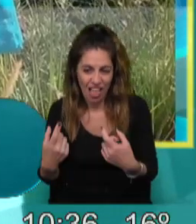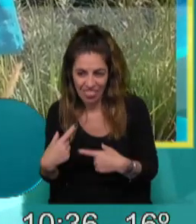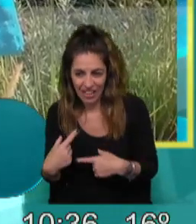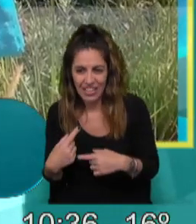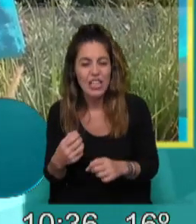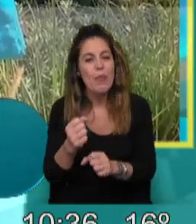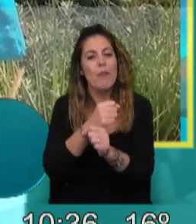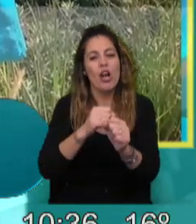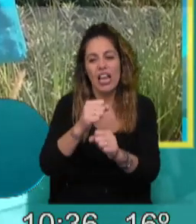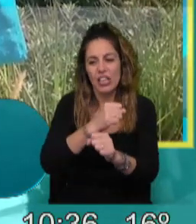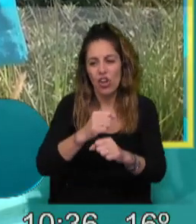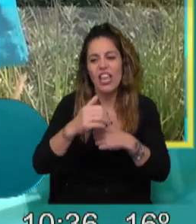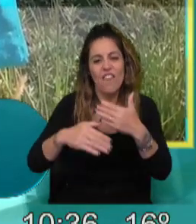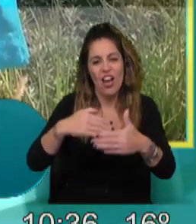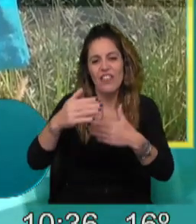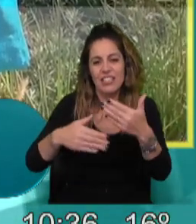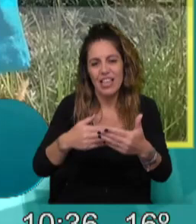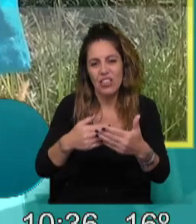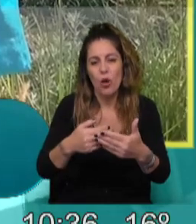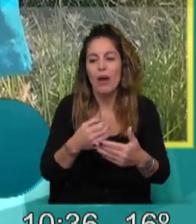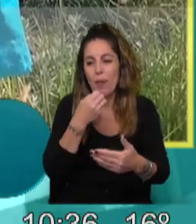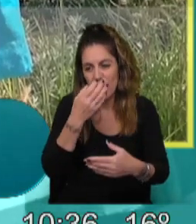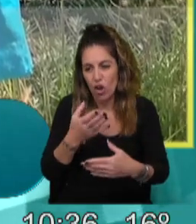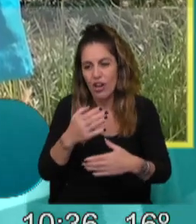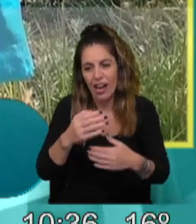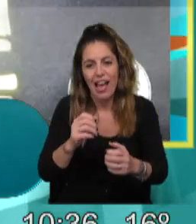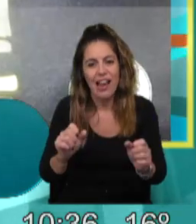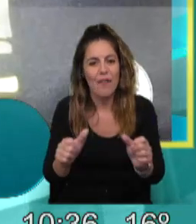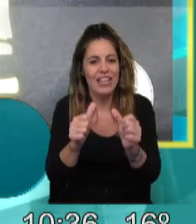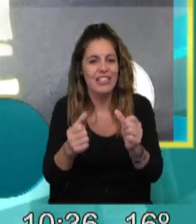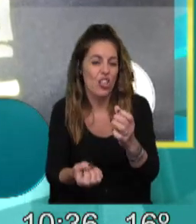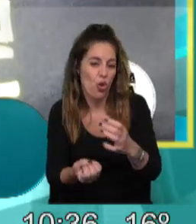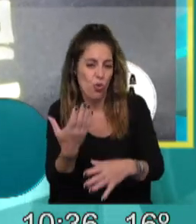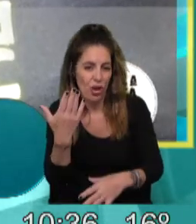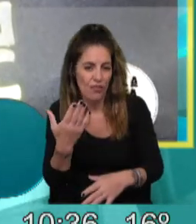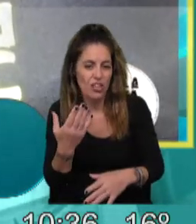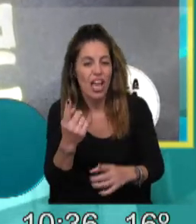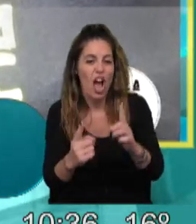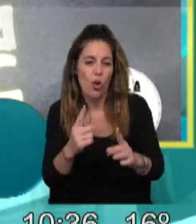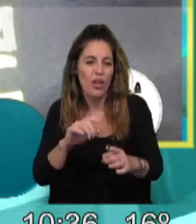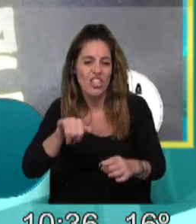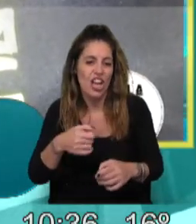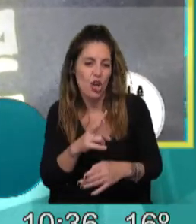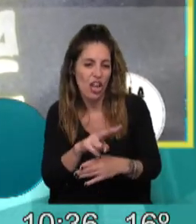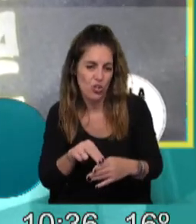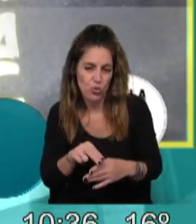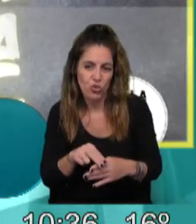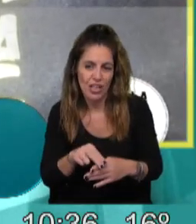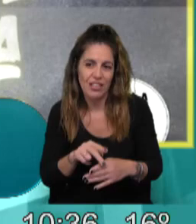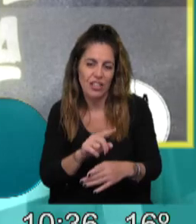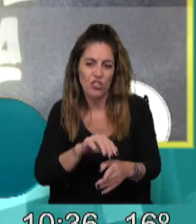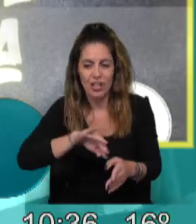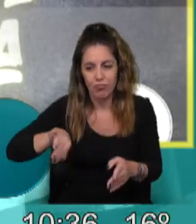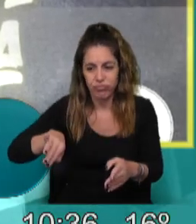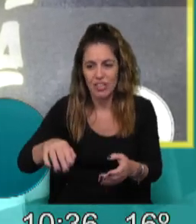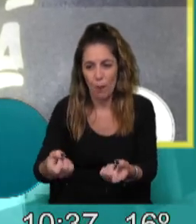tecnología va creciendo, entonces para poder vas mejorando, entonces hay cometas que las vas dejando a un lado para poder avanzar en el deporte. Pero cada vez